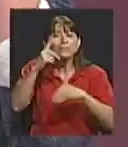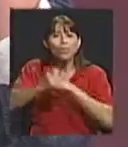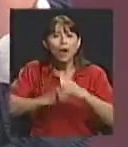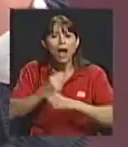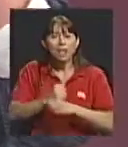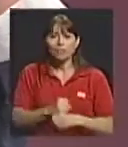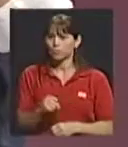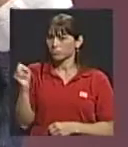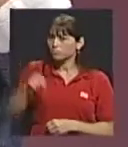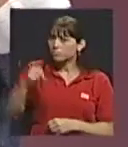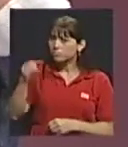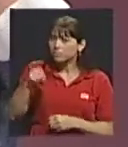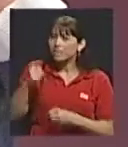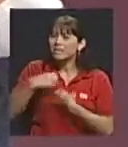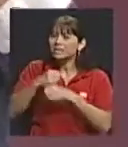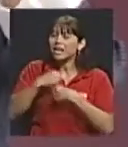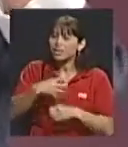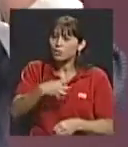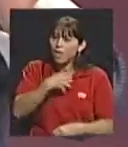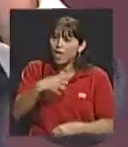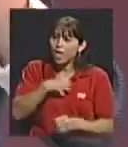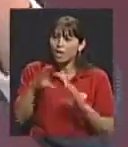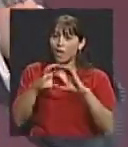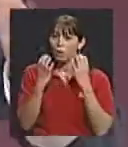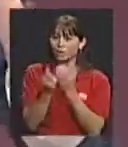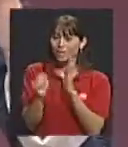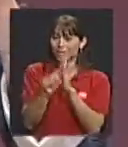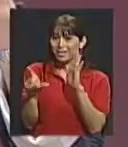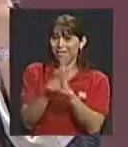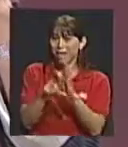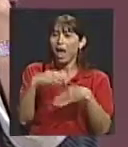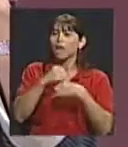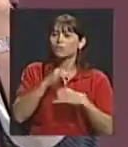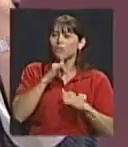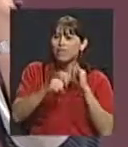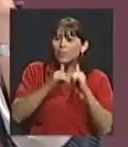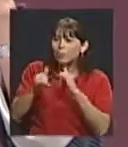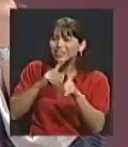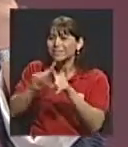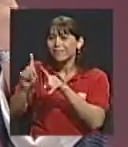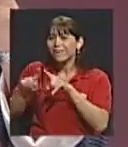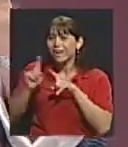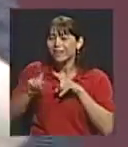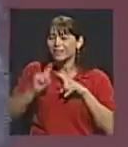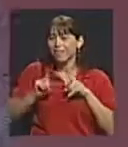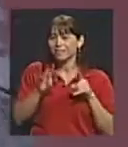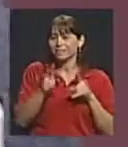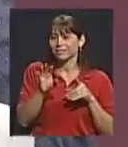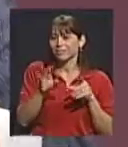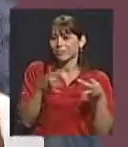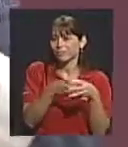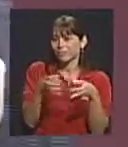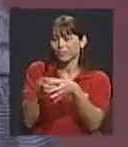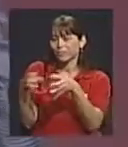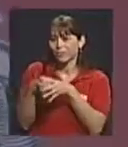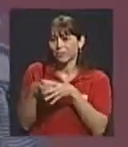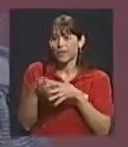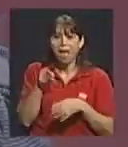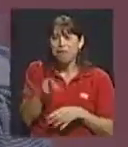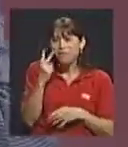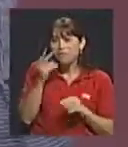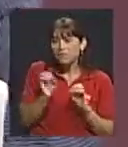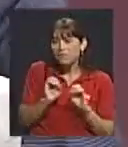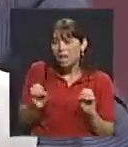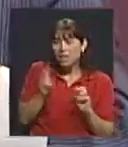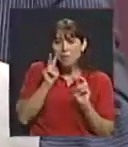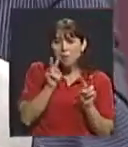denuncias la comisión legislativa de de diversas fuentes verdad eh ahí no vimos el Tampoco